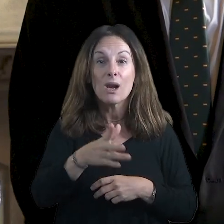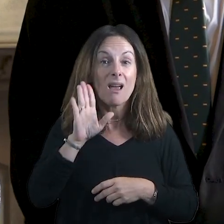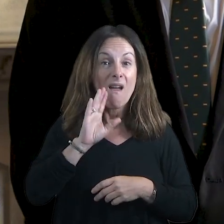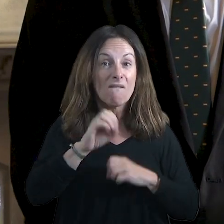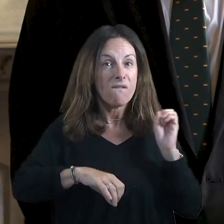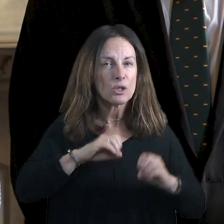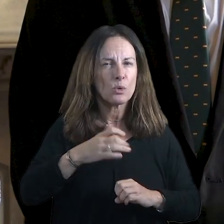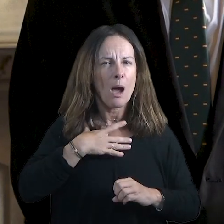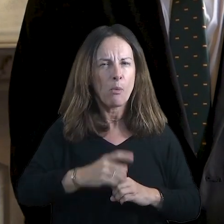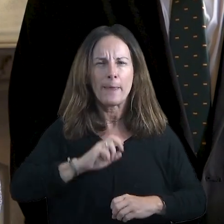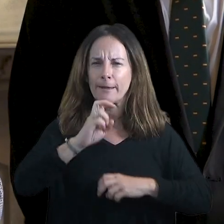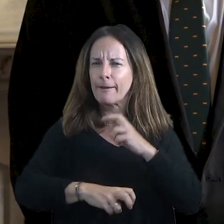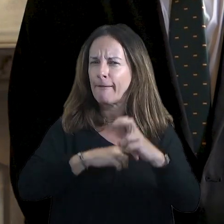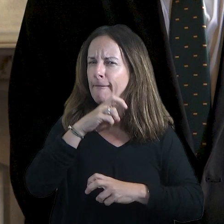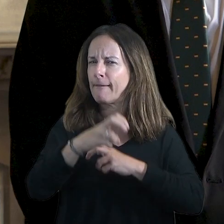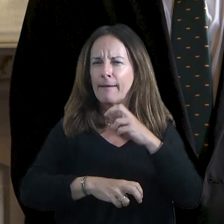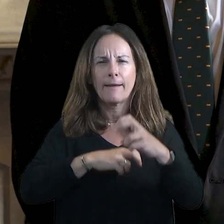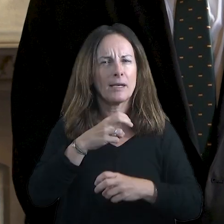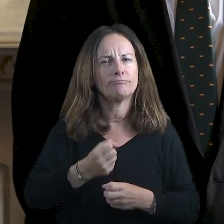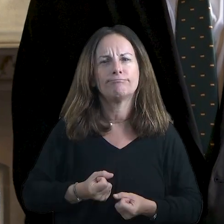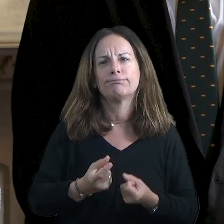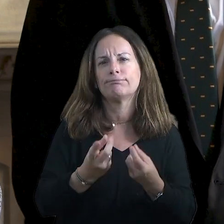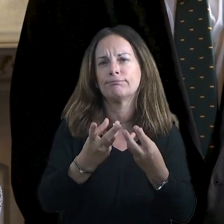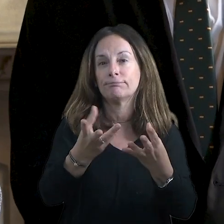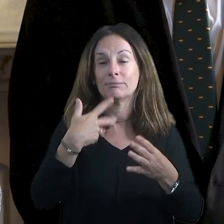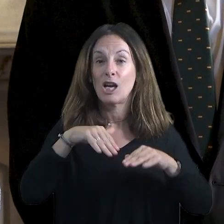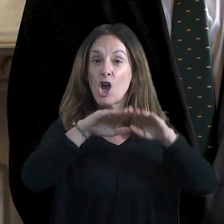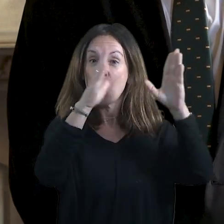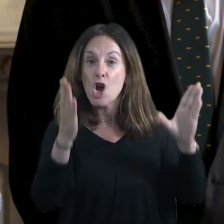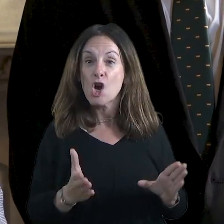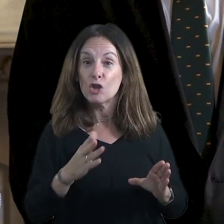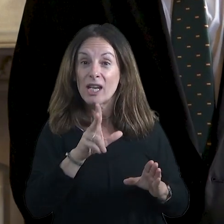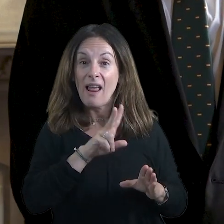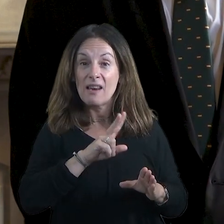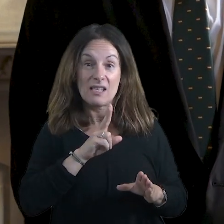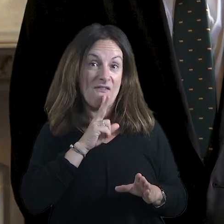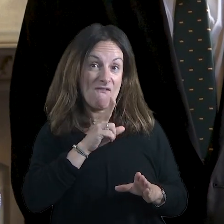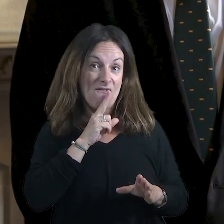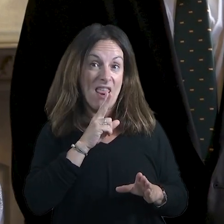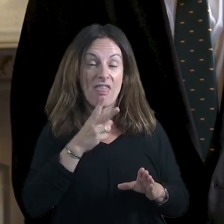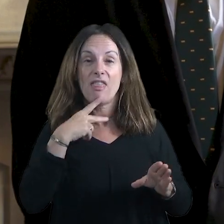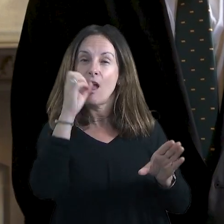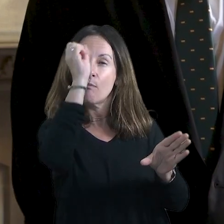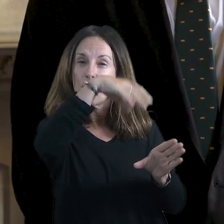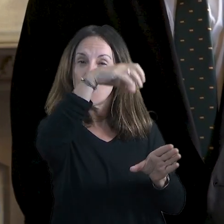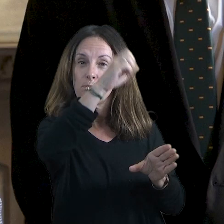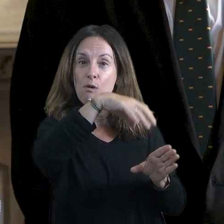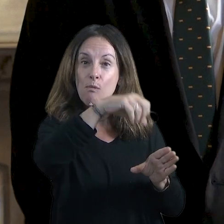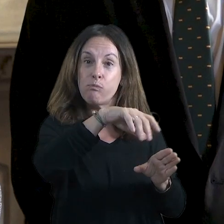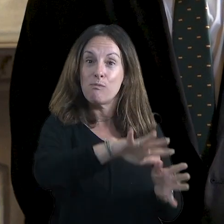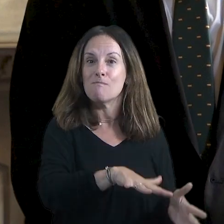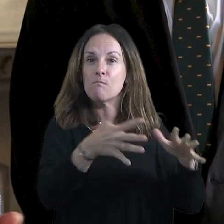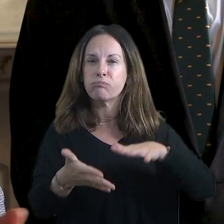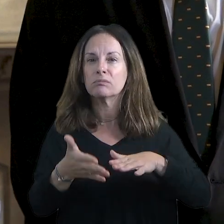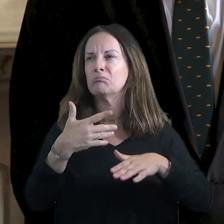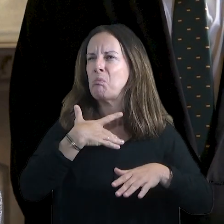infinitas veces, que se aproveche íntegramente el material que depositamos en los contenedores verdes, y eso es una bondad que tiene nuestro material y que hay que aprovecharla